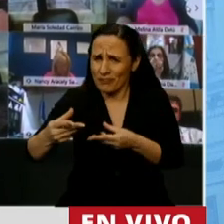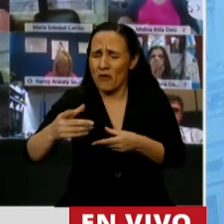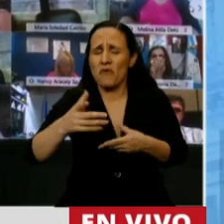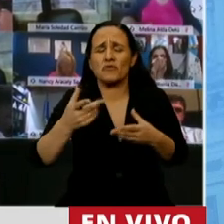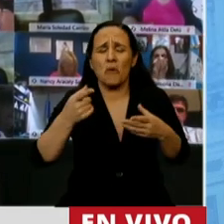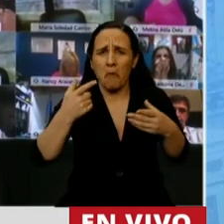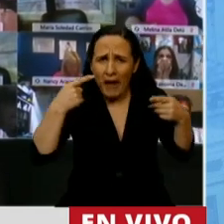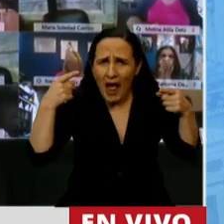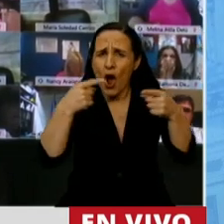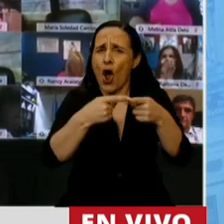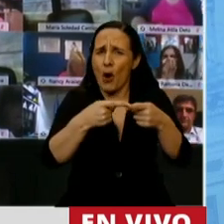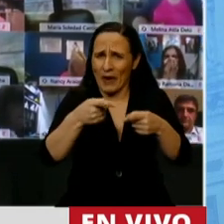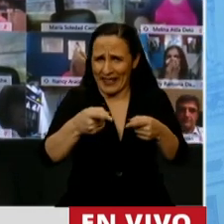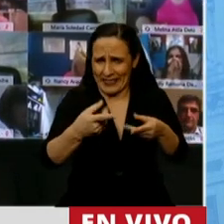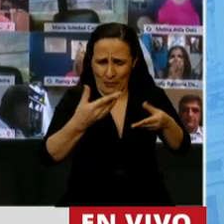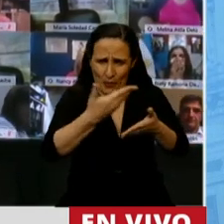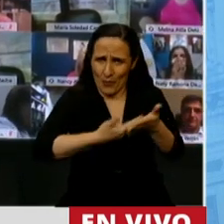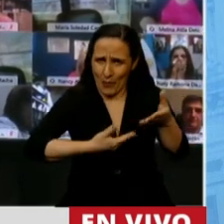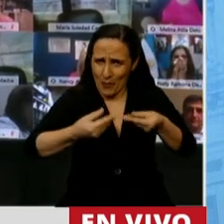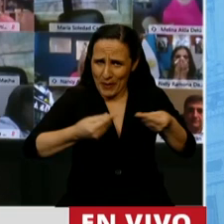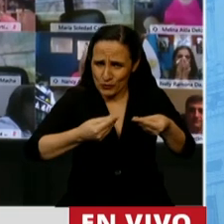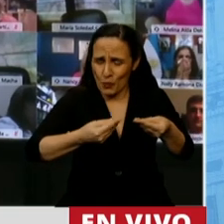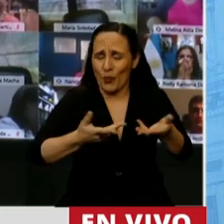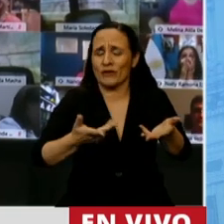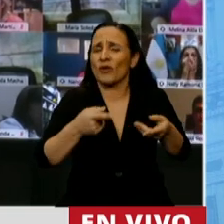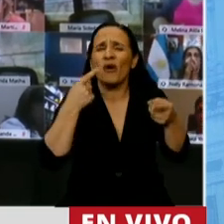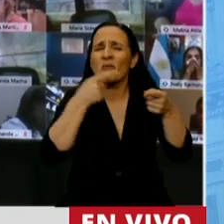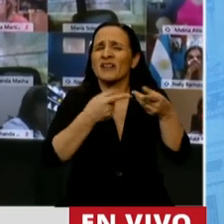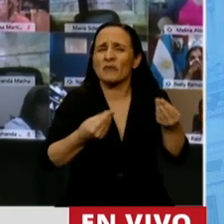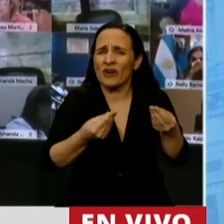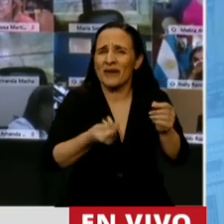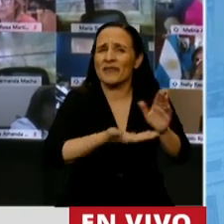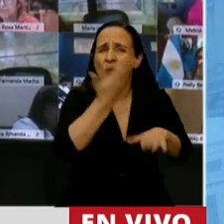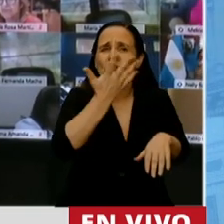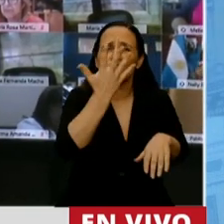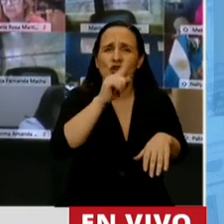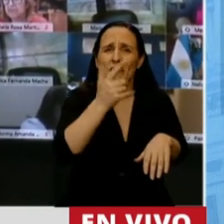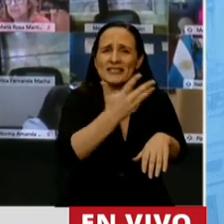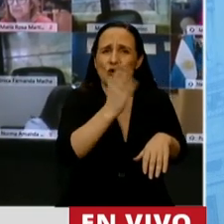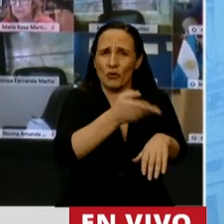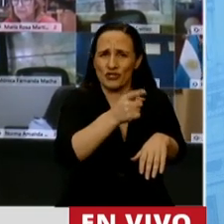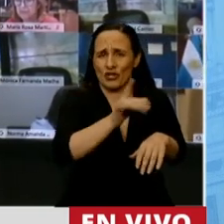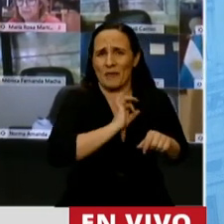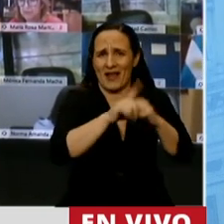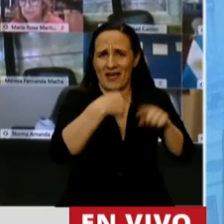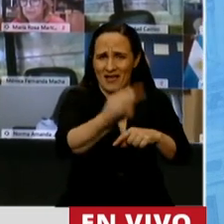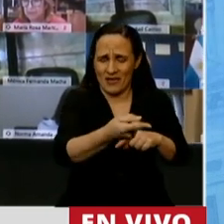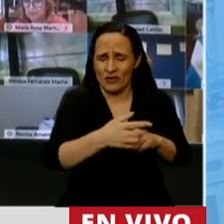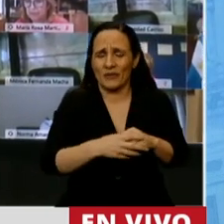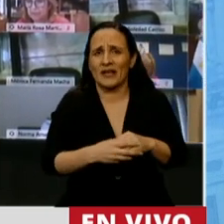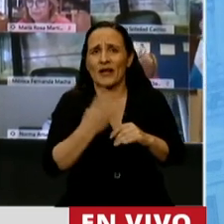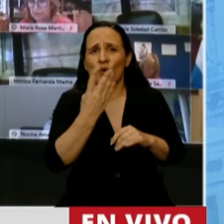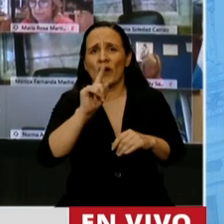lograr los objetivos que fija este presupuesto, como el aumento del 5,5% para el 2021,